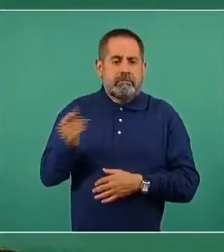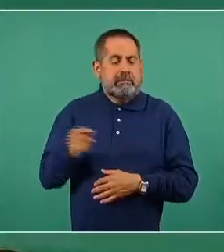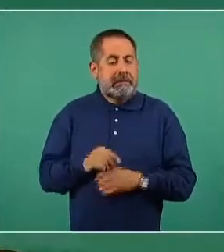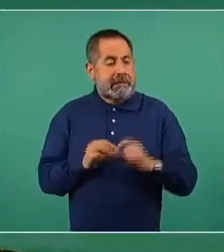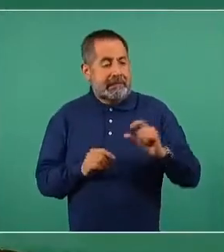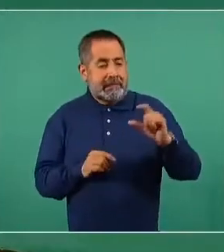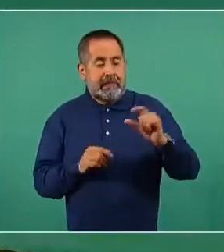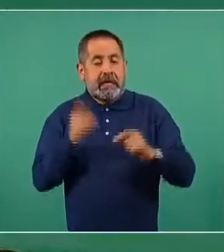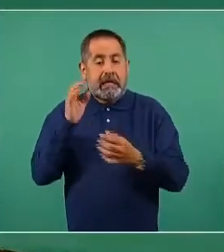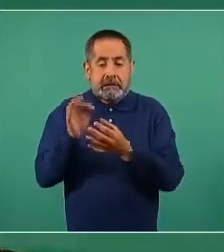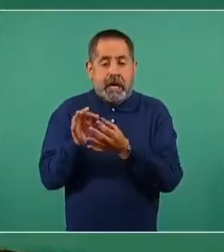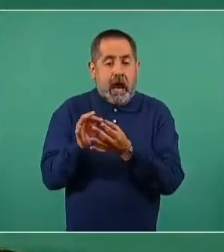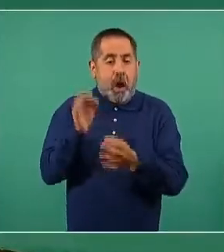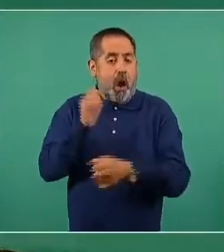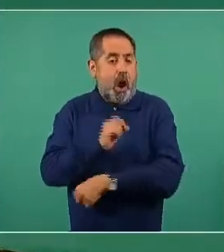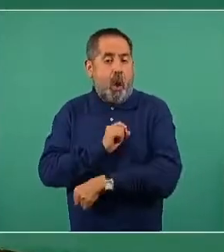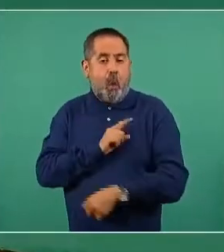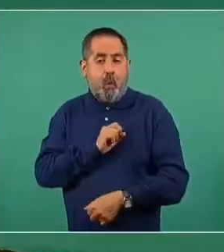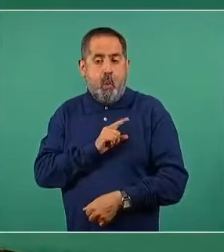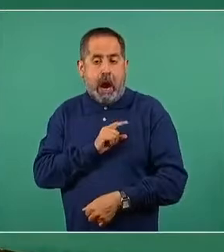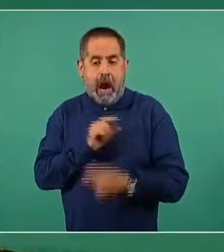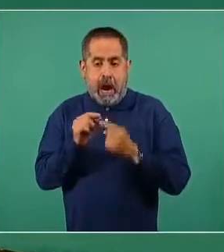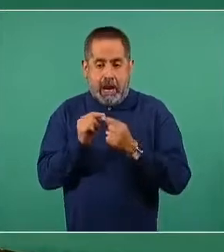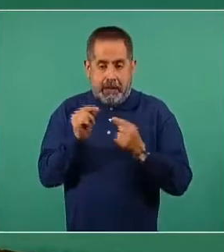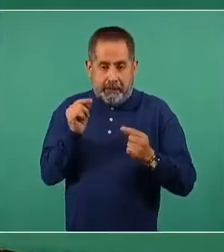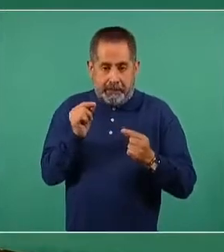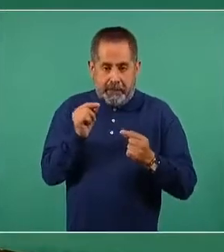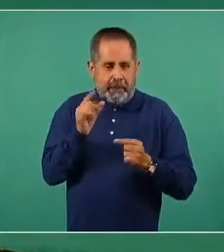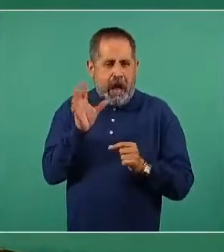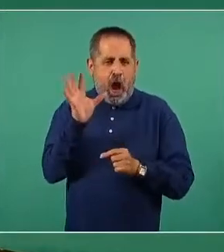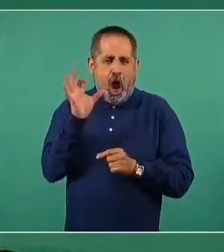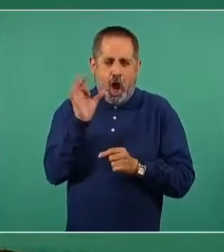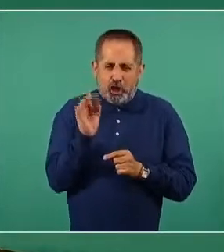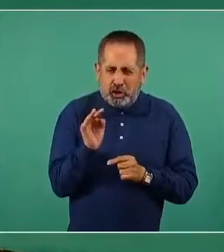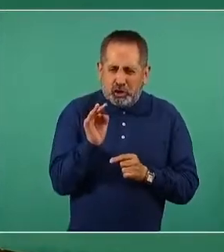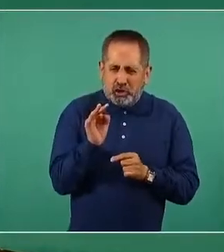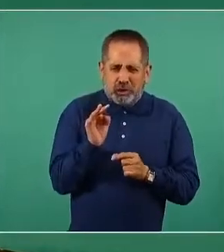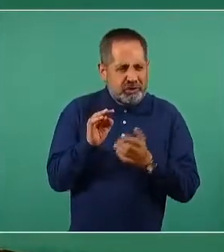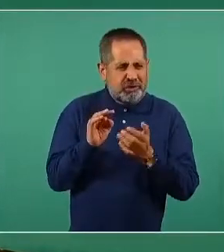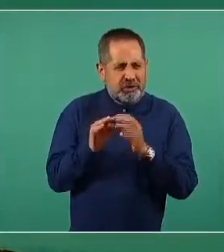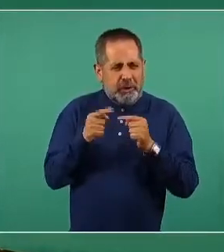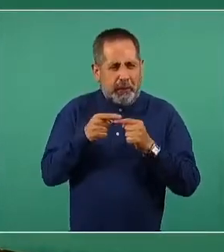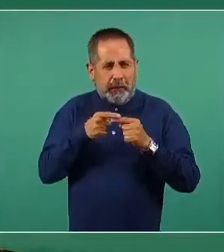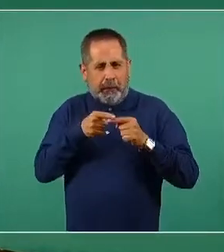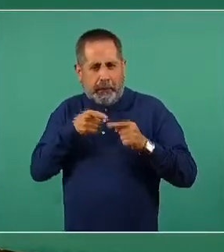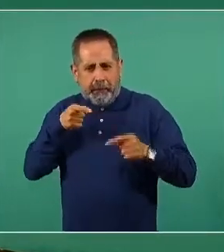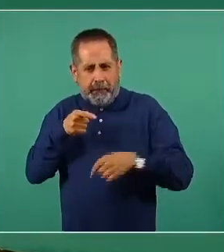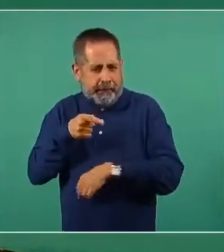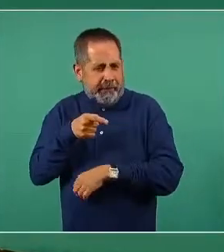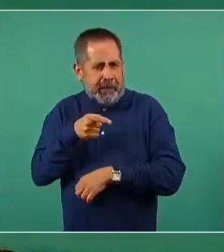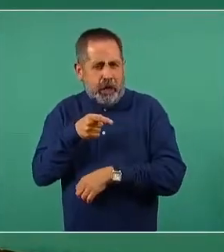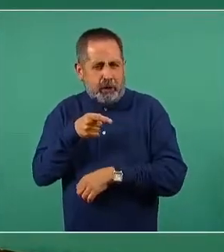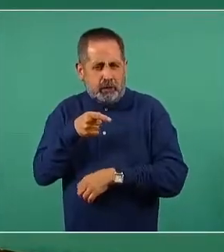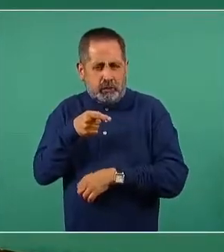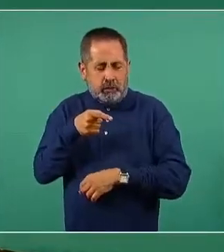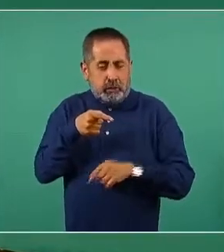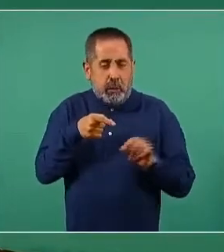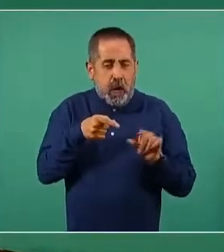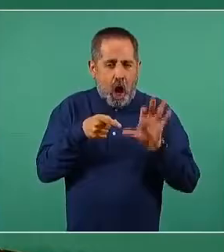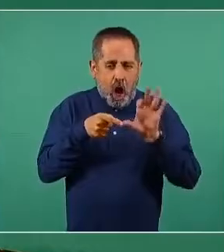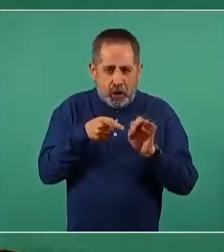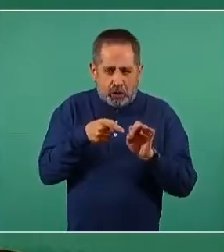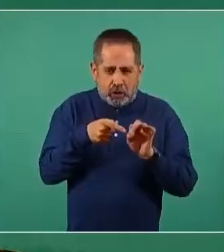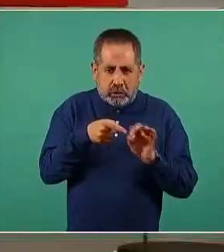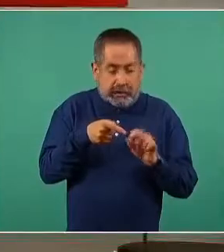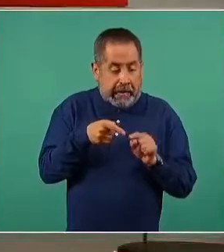una aguja que tiene un calibre pequeño y que lo que permite es que lo que se